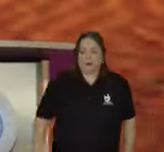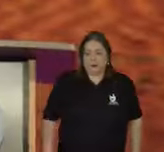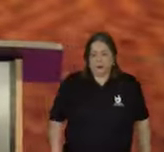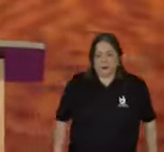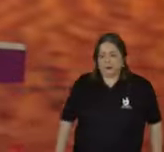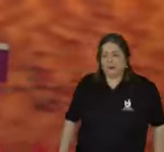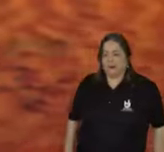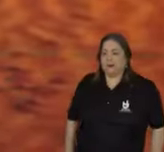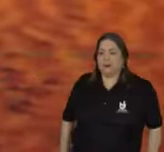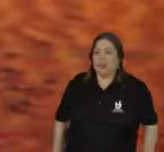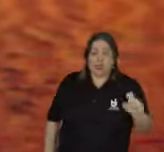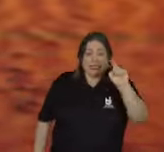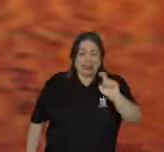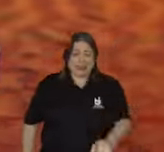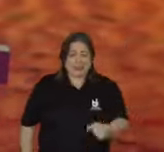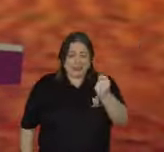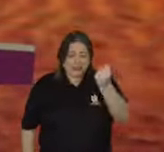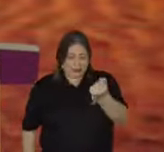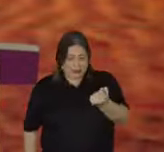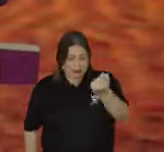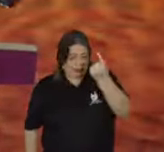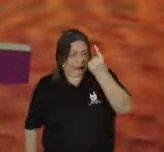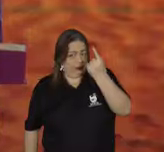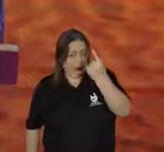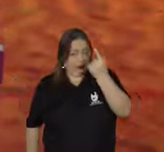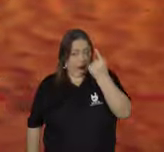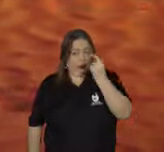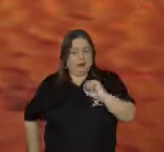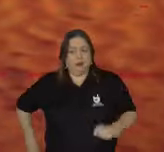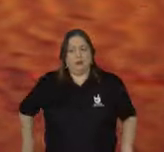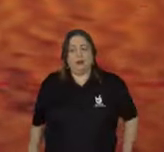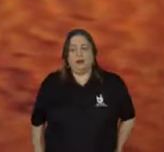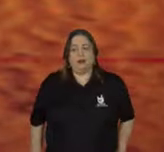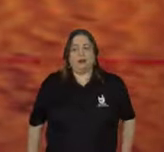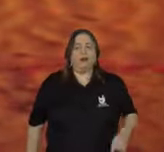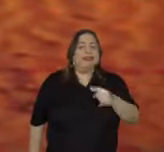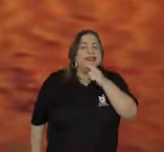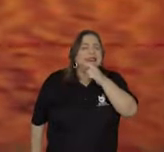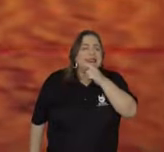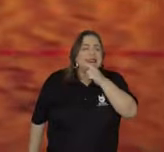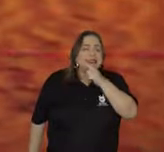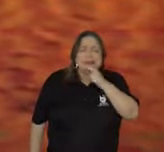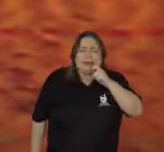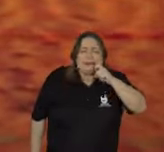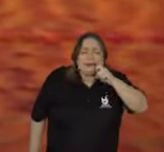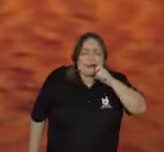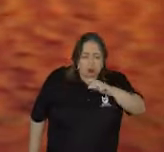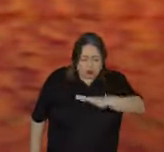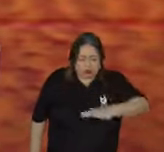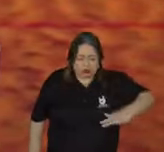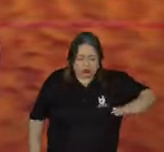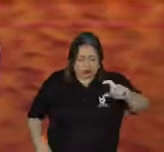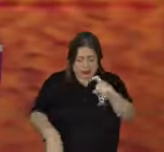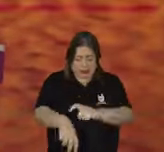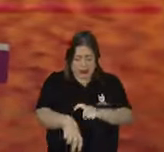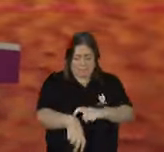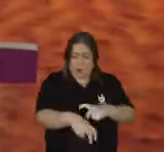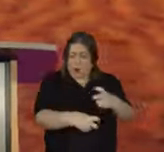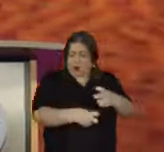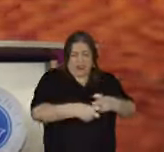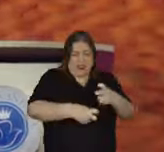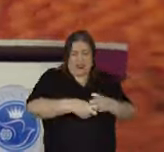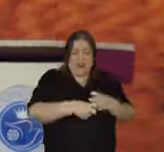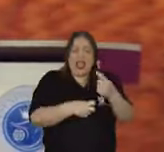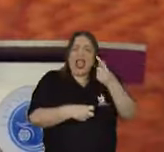alguien que me pueda entender en esta mañana. Quiero decirte algo. El desierto es como el peaje, es obligado. Entonces hay